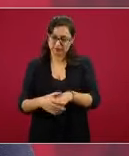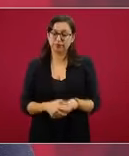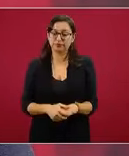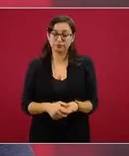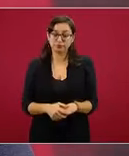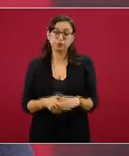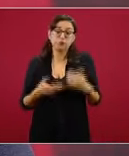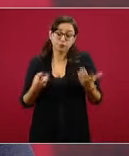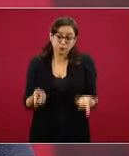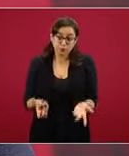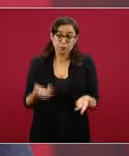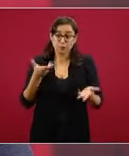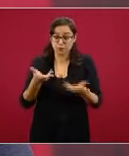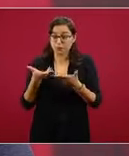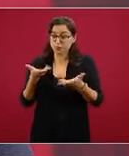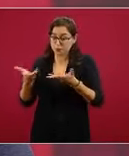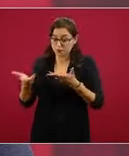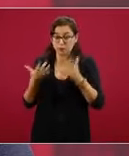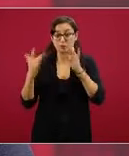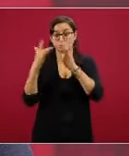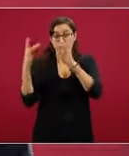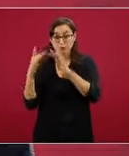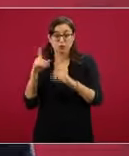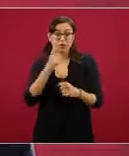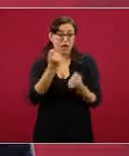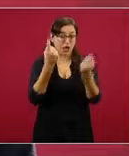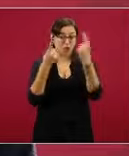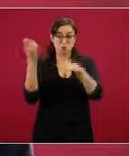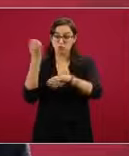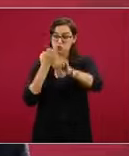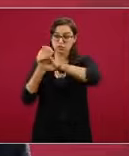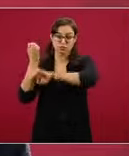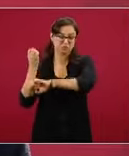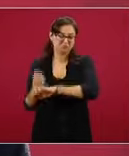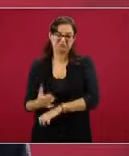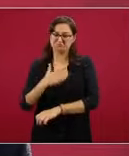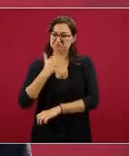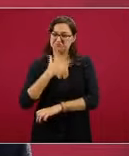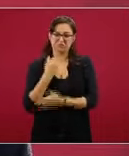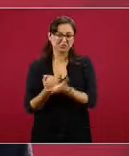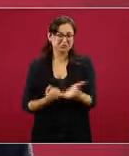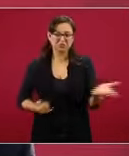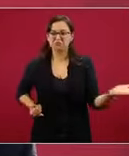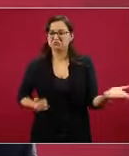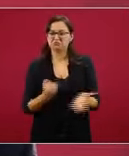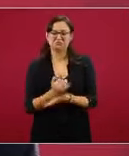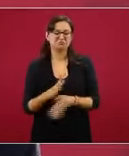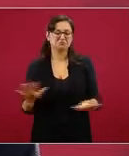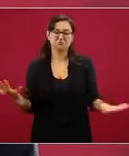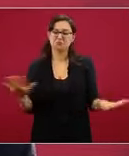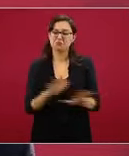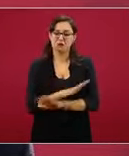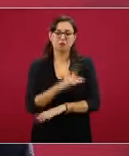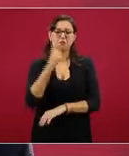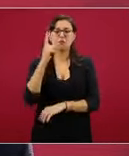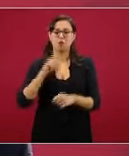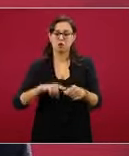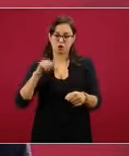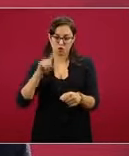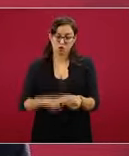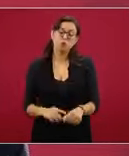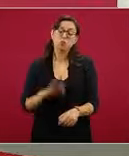de esta comunicación, también las entidades pueden en un momento incrementar sus medidas, aquellas medidas que van precisamente a